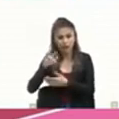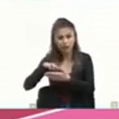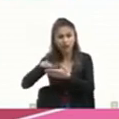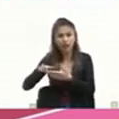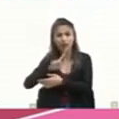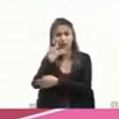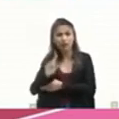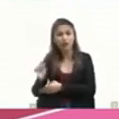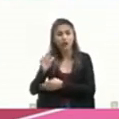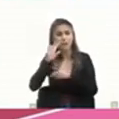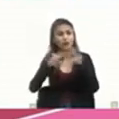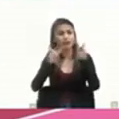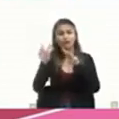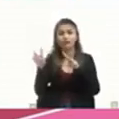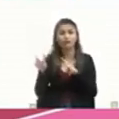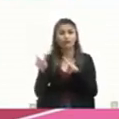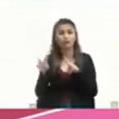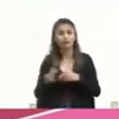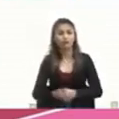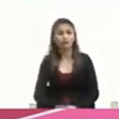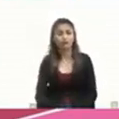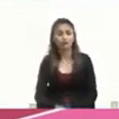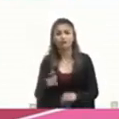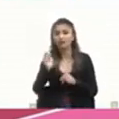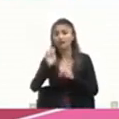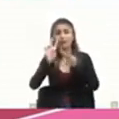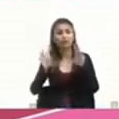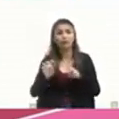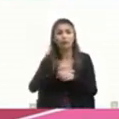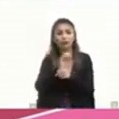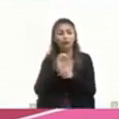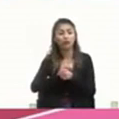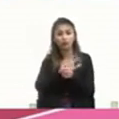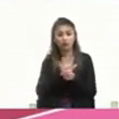situación nacional en la que nos encontramos con el tema del COVID.